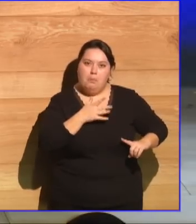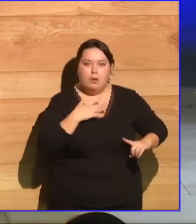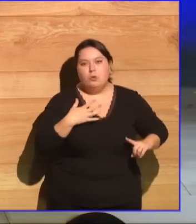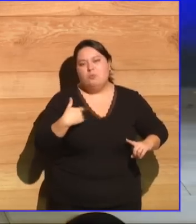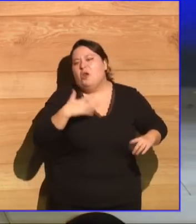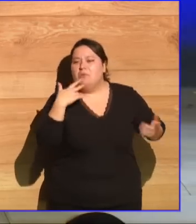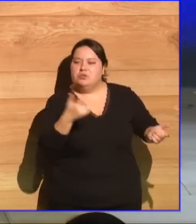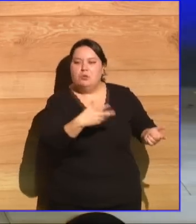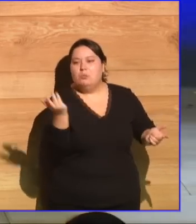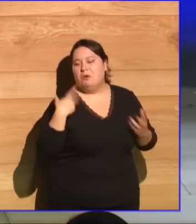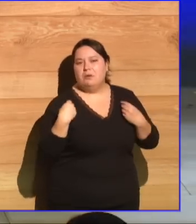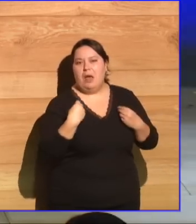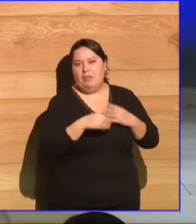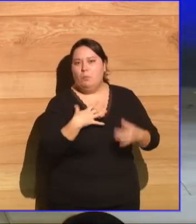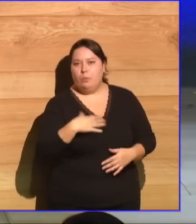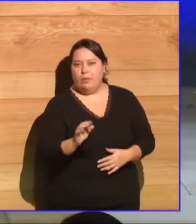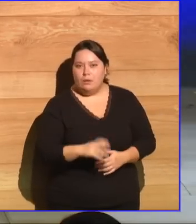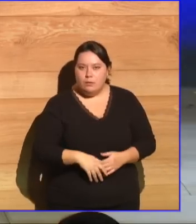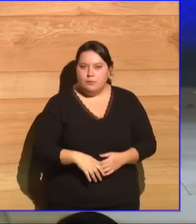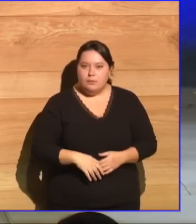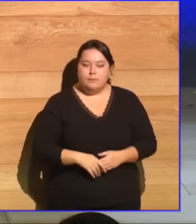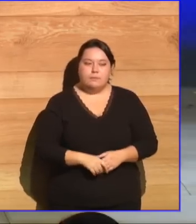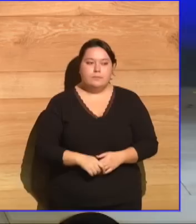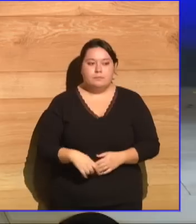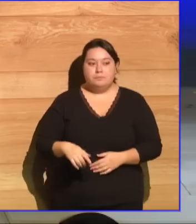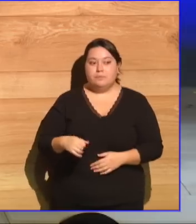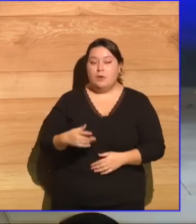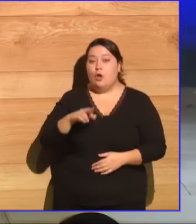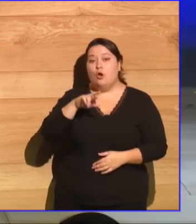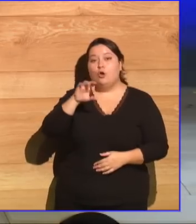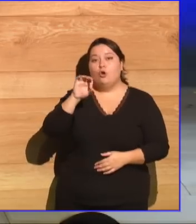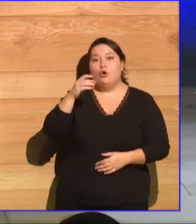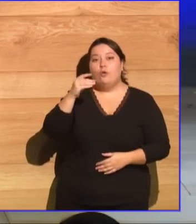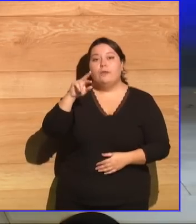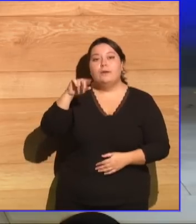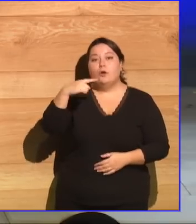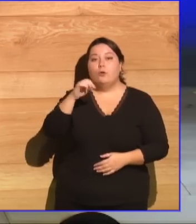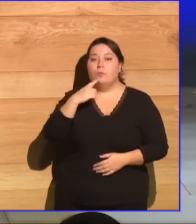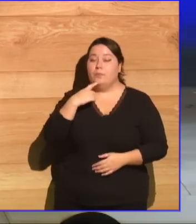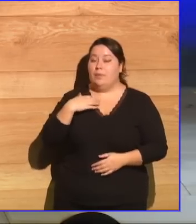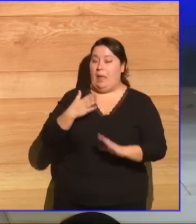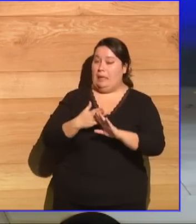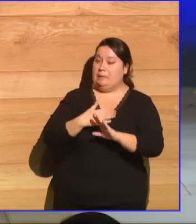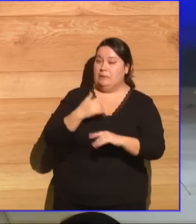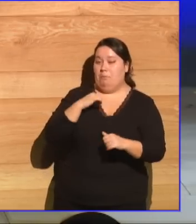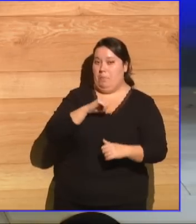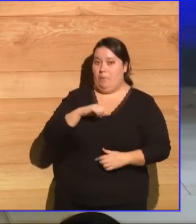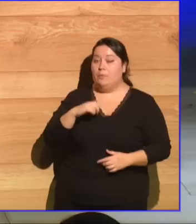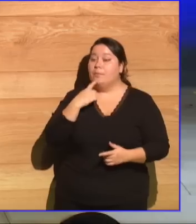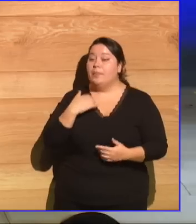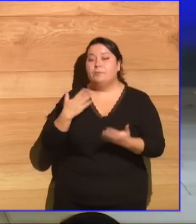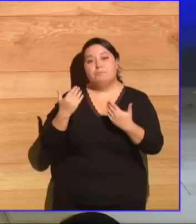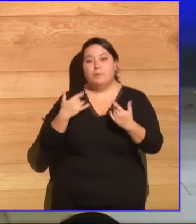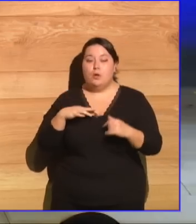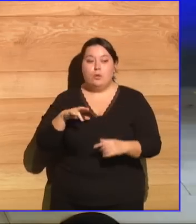lo hace cualquiera. Cualquiera que lo haga, sí, pero. Me decía Rodrigo antes, ahí en privado, me decía, porque